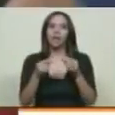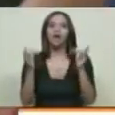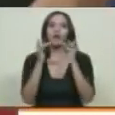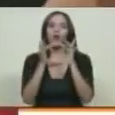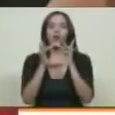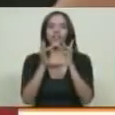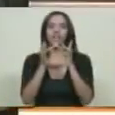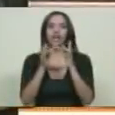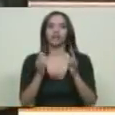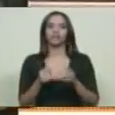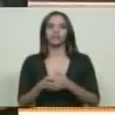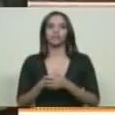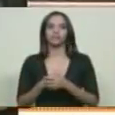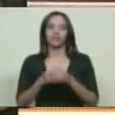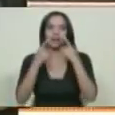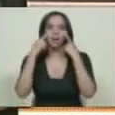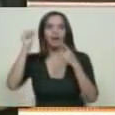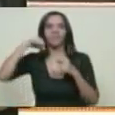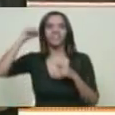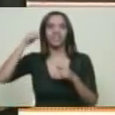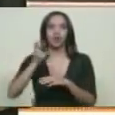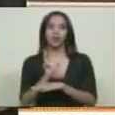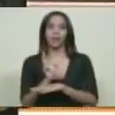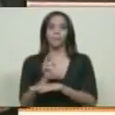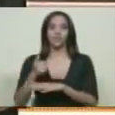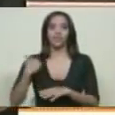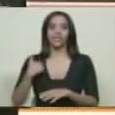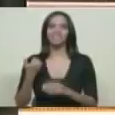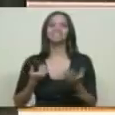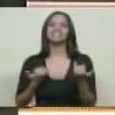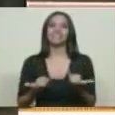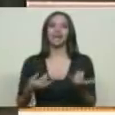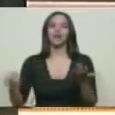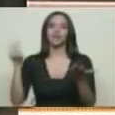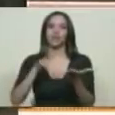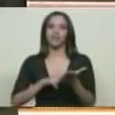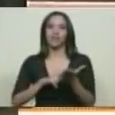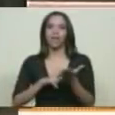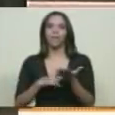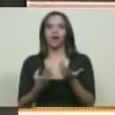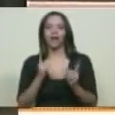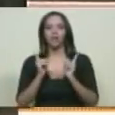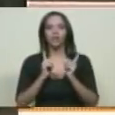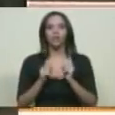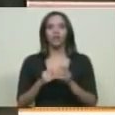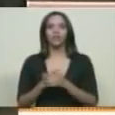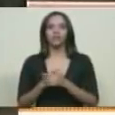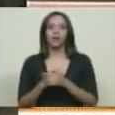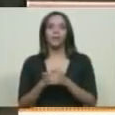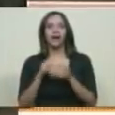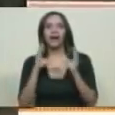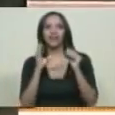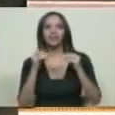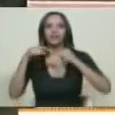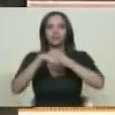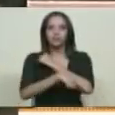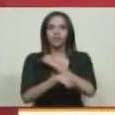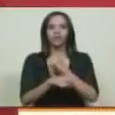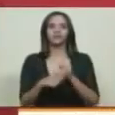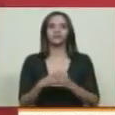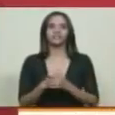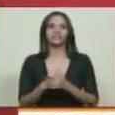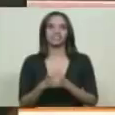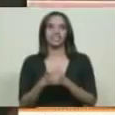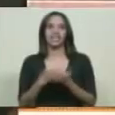este momento. Mira, vamos a pasar un videito rápido de Argentina y ya venimos con, bueno, las consideraciones. Vamos a ahondar un poco más y vamos a ponernos Argentina más pesados.